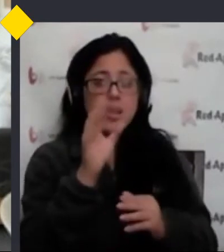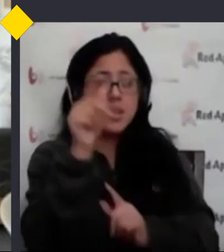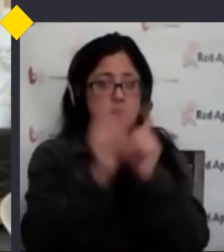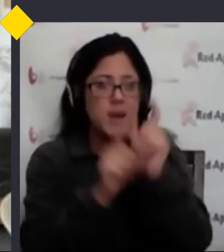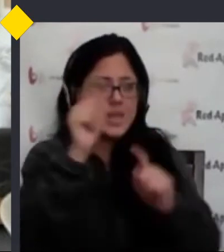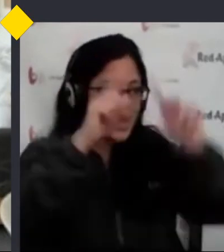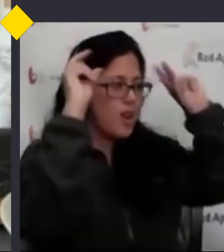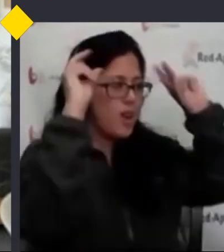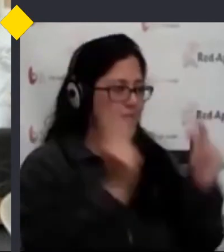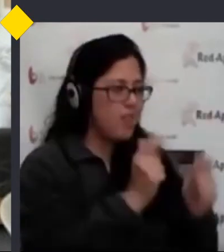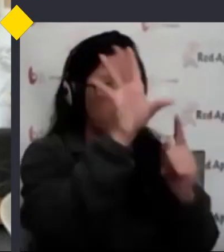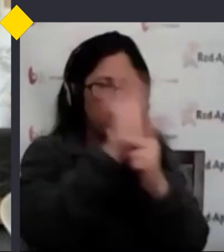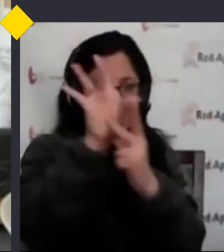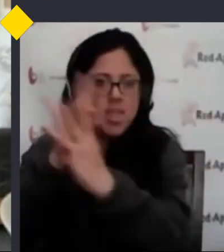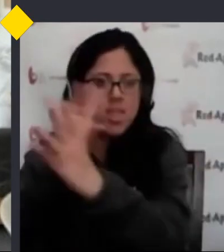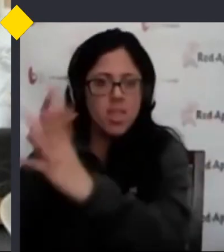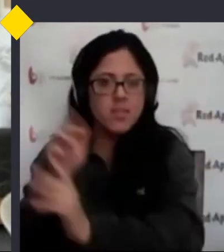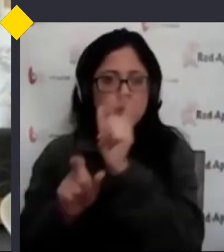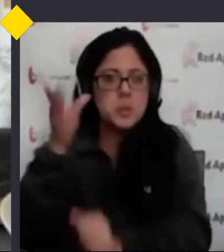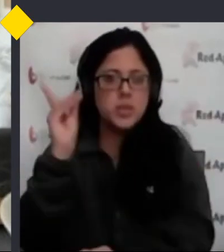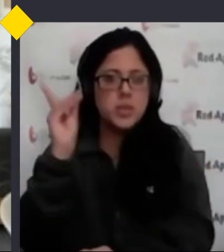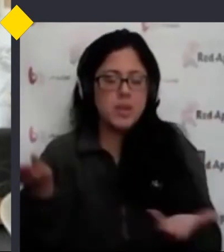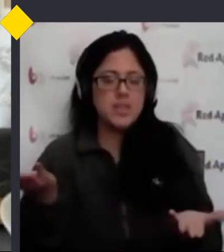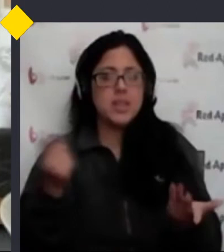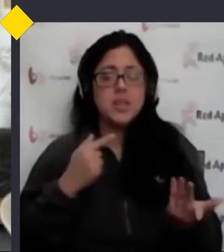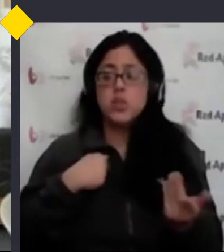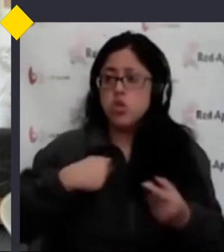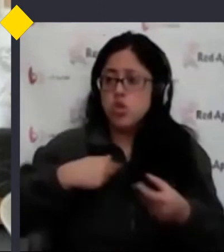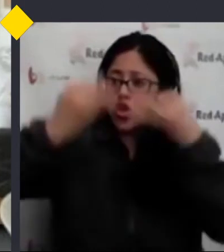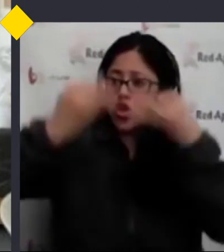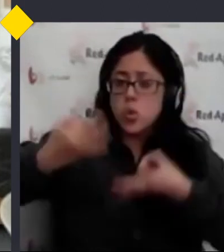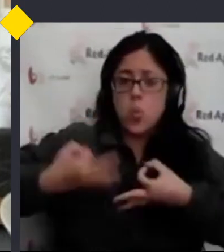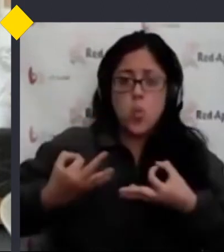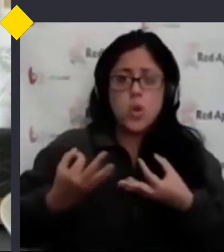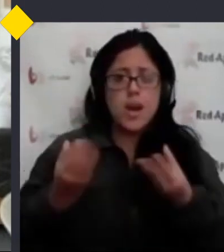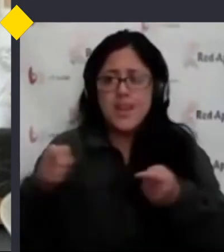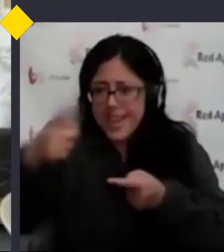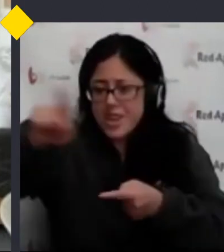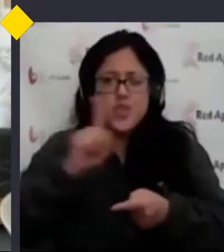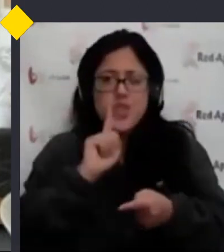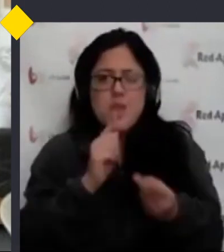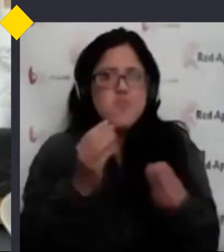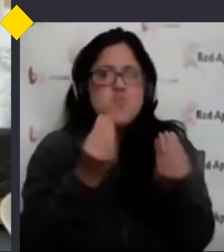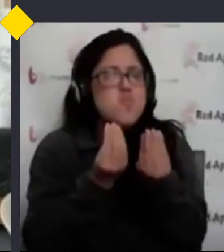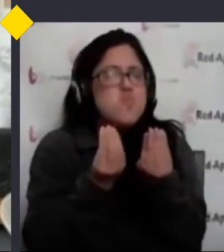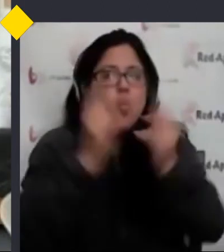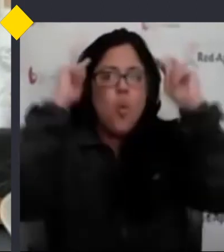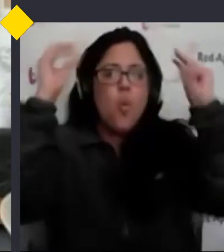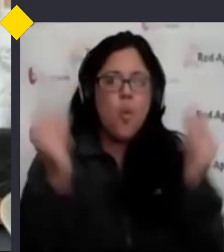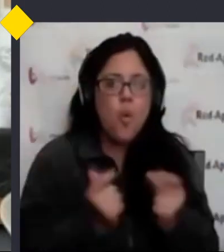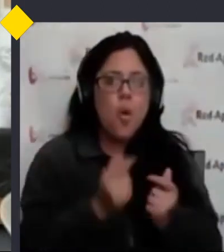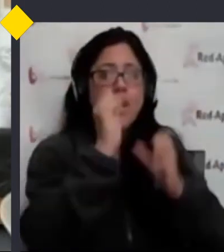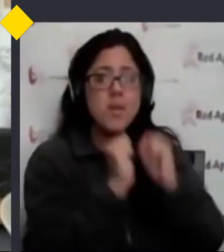en todo el grupo que tiene discapacidad. Estoy absolutamente segura que tienen mucho que aportar y las empresas hoy día podrían bajar esas barreras,